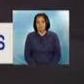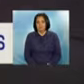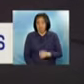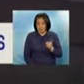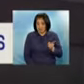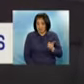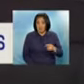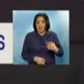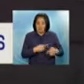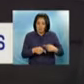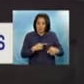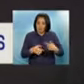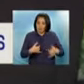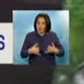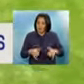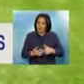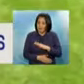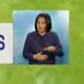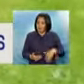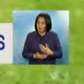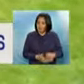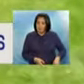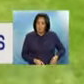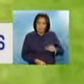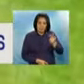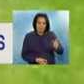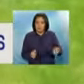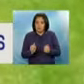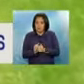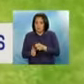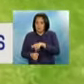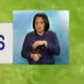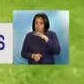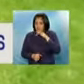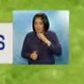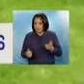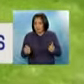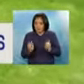Sirius juega todo el día con Sultán, un labrador que adoptó al cerdito.